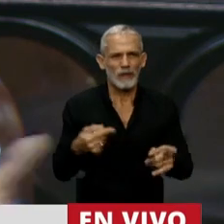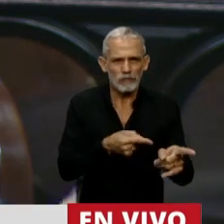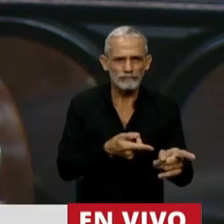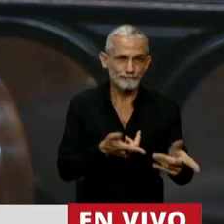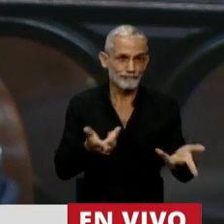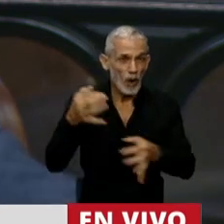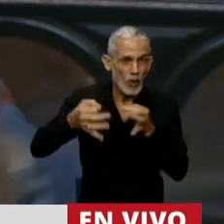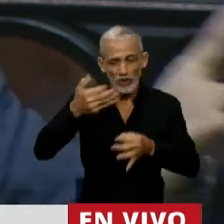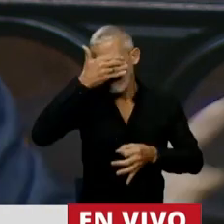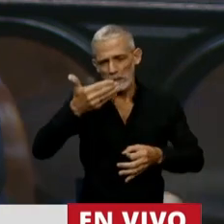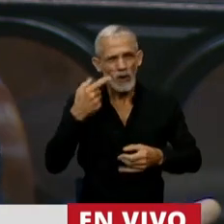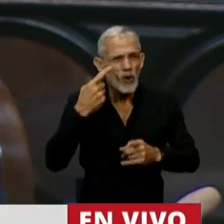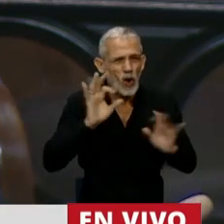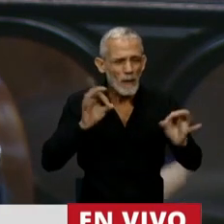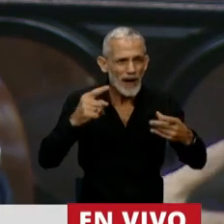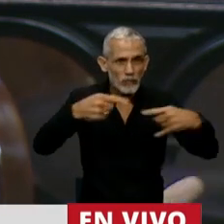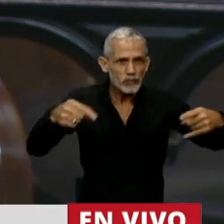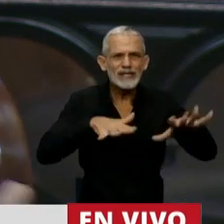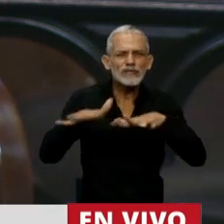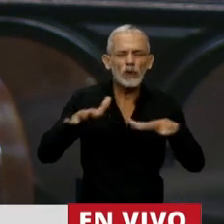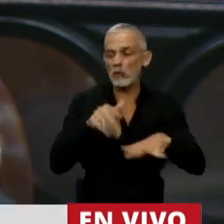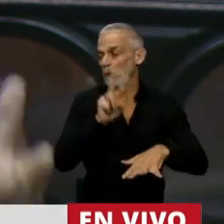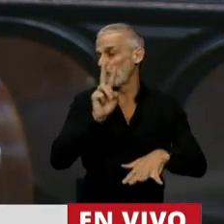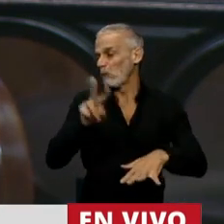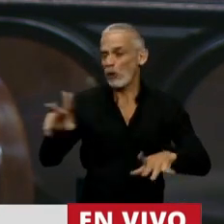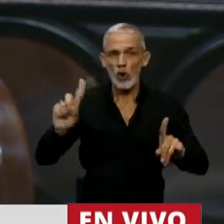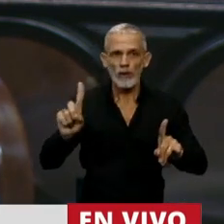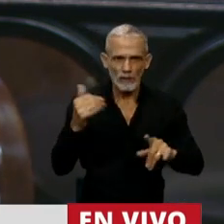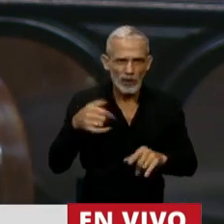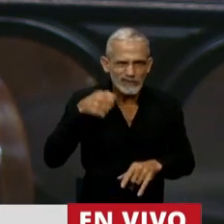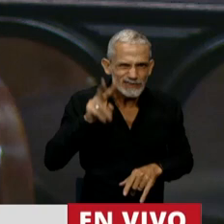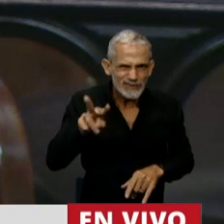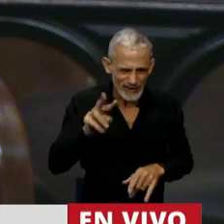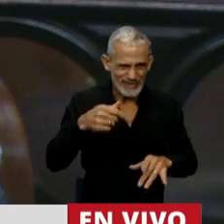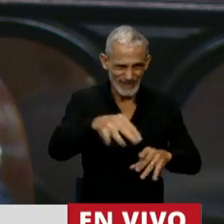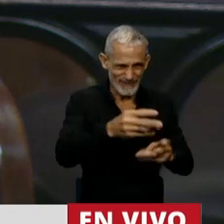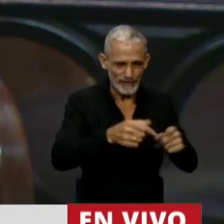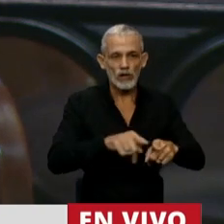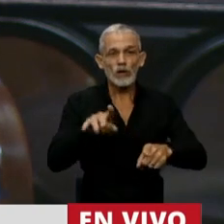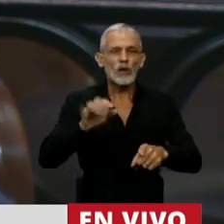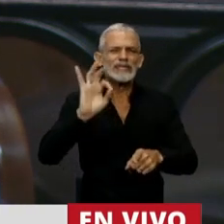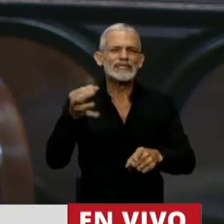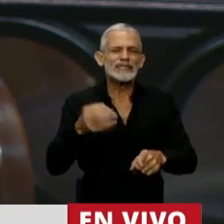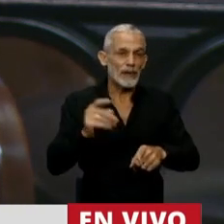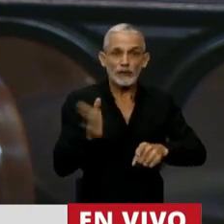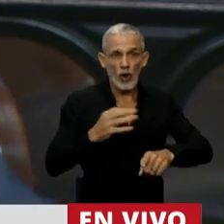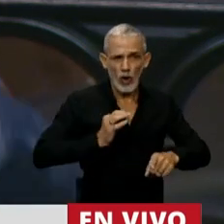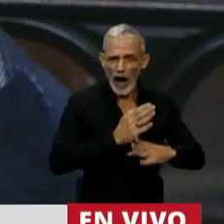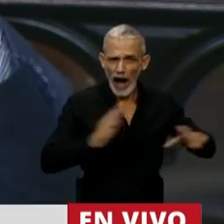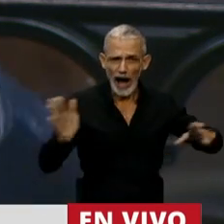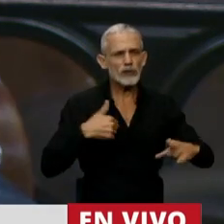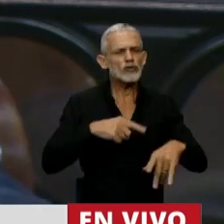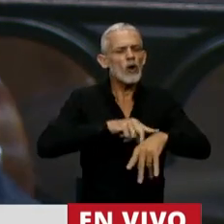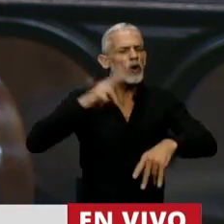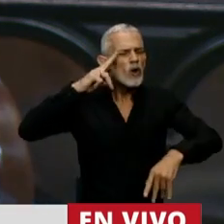seguramente no ve un montón de situaciones, pero sí ve, ya redondeo, presidente. Usted sabe que todo el año he